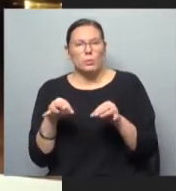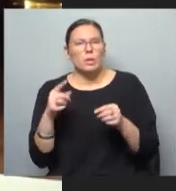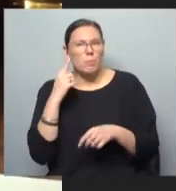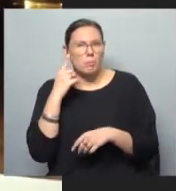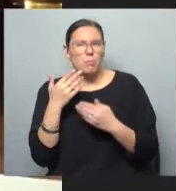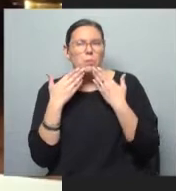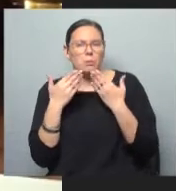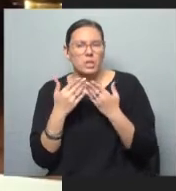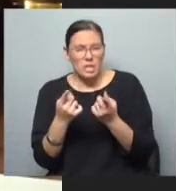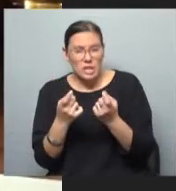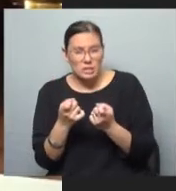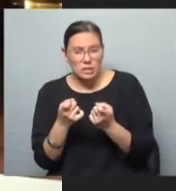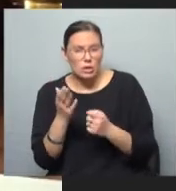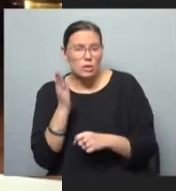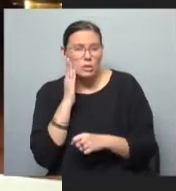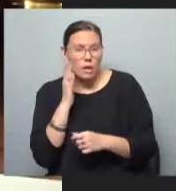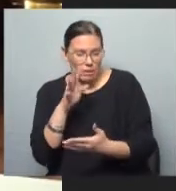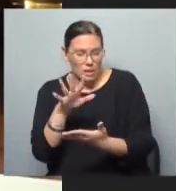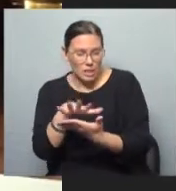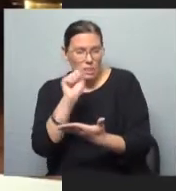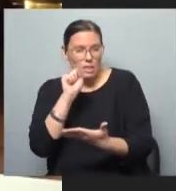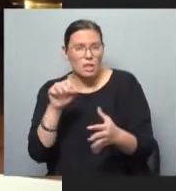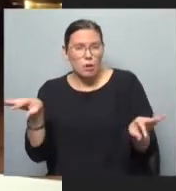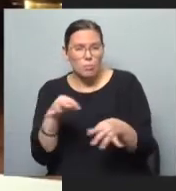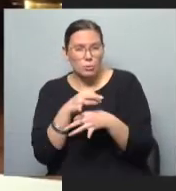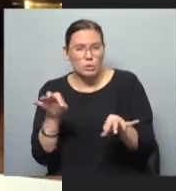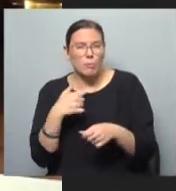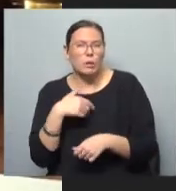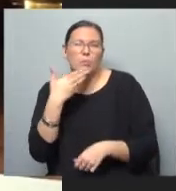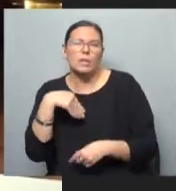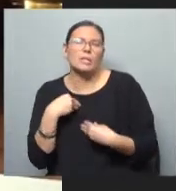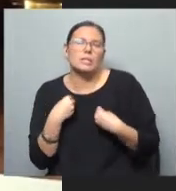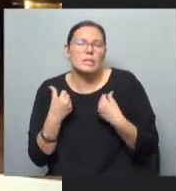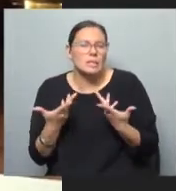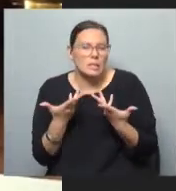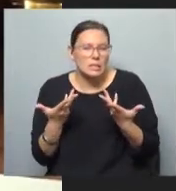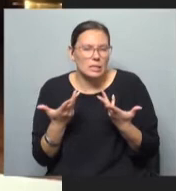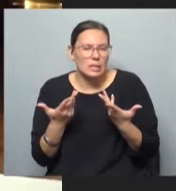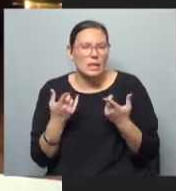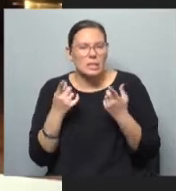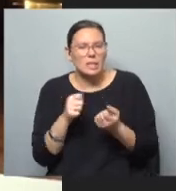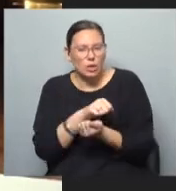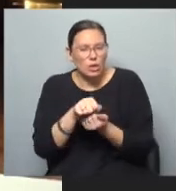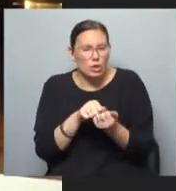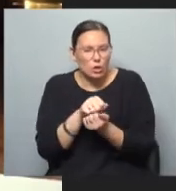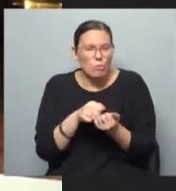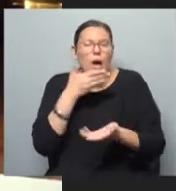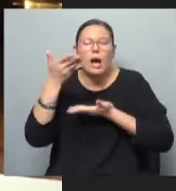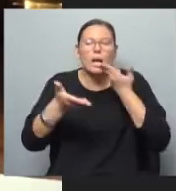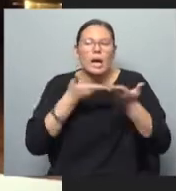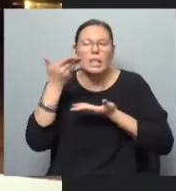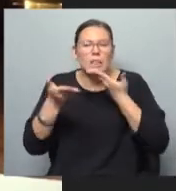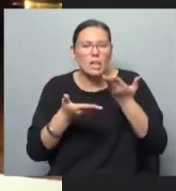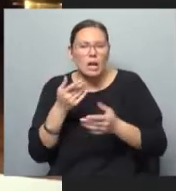preguntan, ¿es necesario saber leer música para apreciar una obra? ¿Hay que saber el idioma en que se canta una